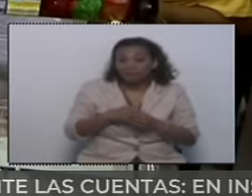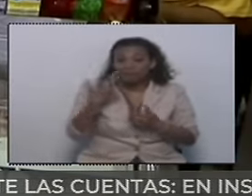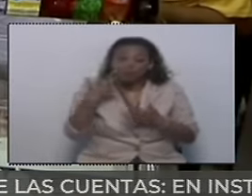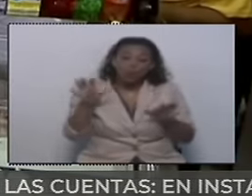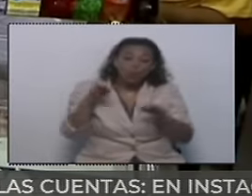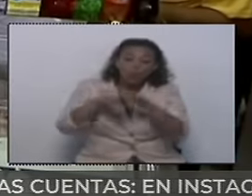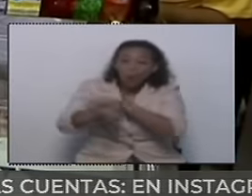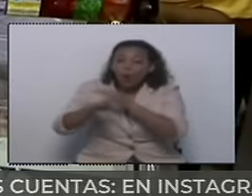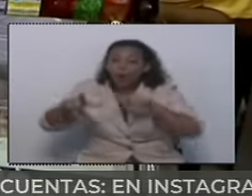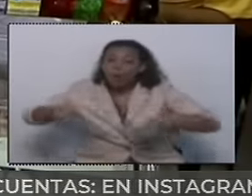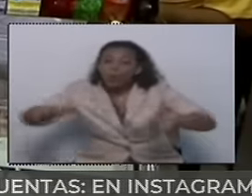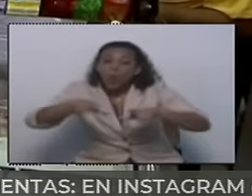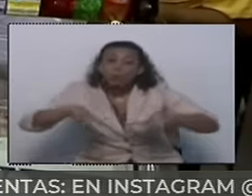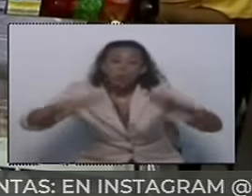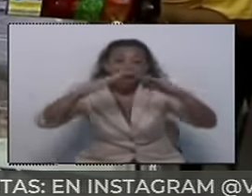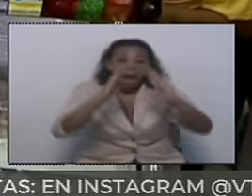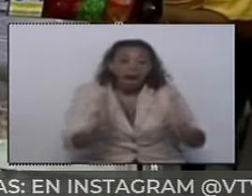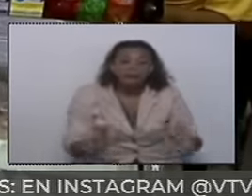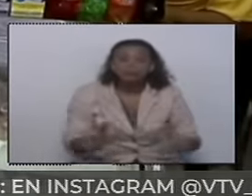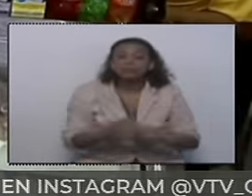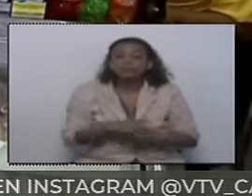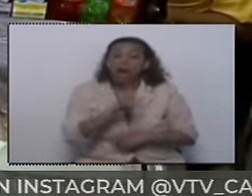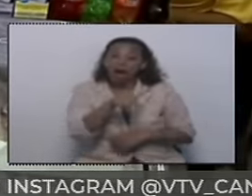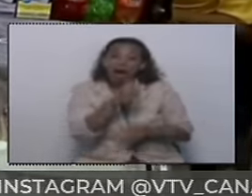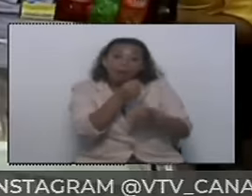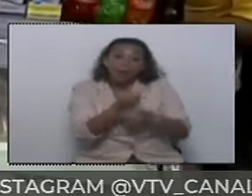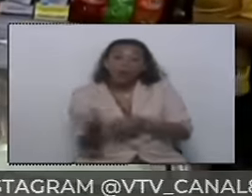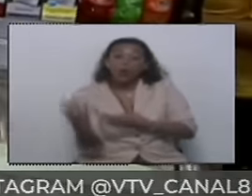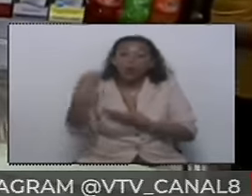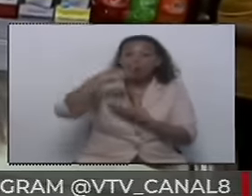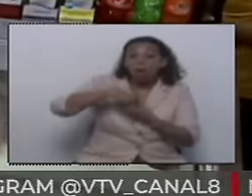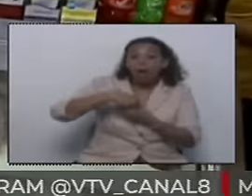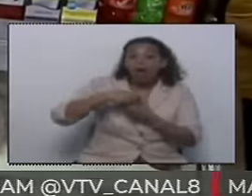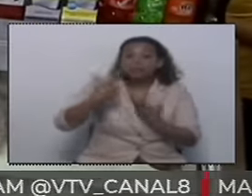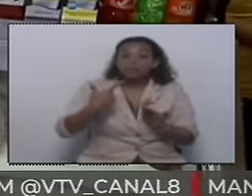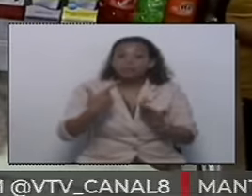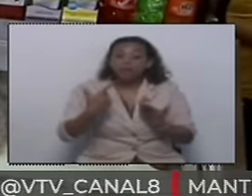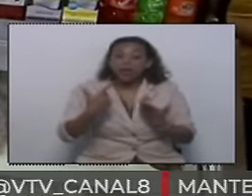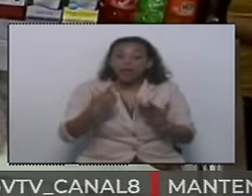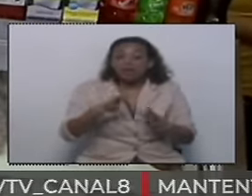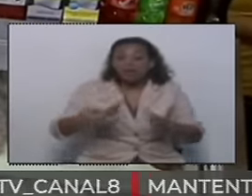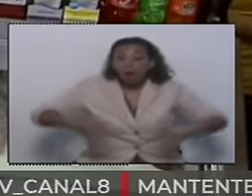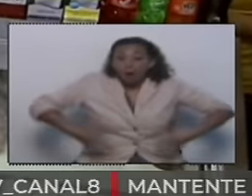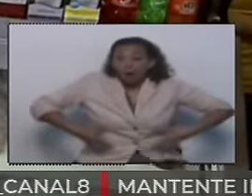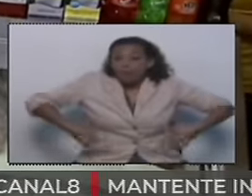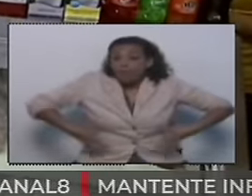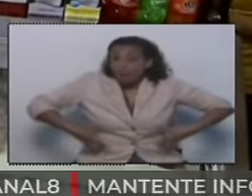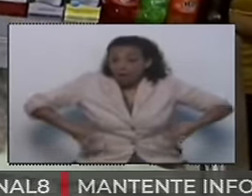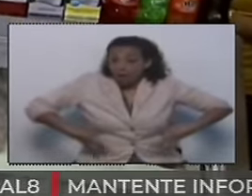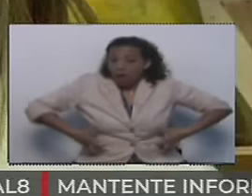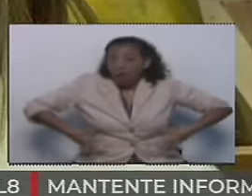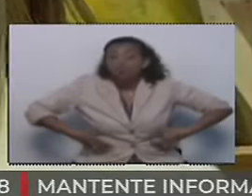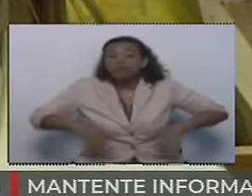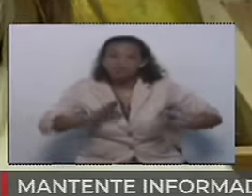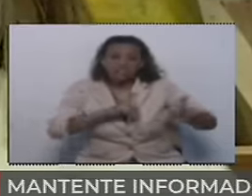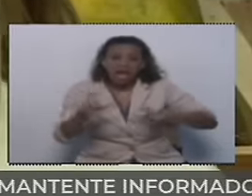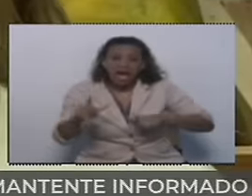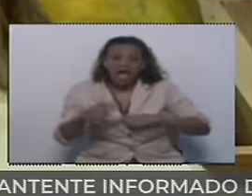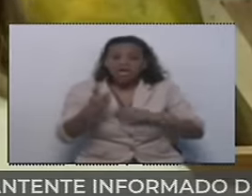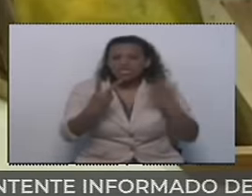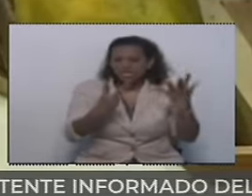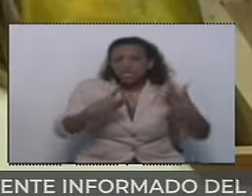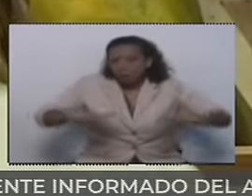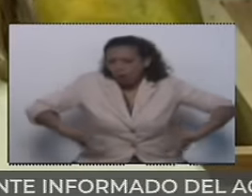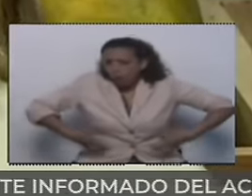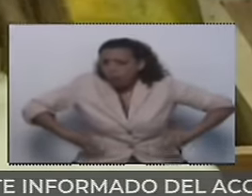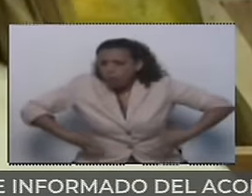tenemos en nuestra parcela. Ahorita nos está incorporando la parte de ovejos. Ya tenemos como 7